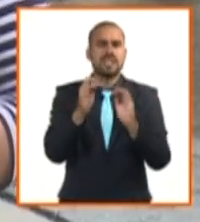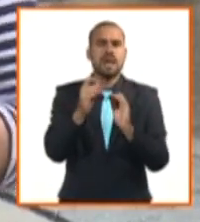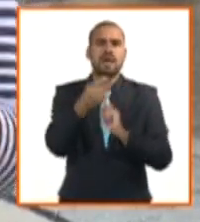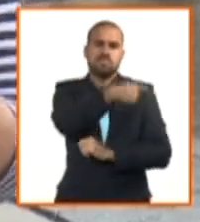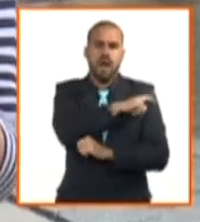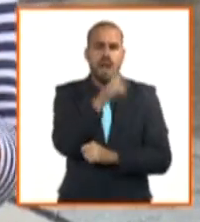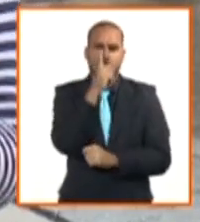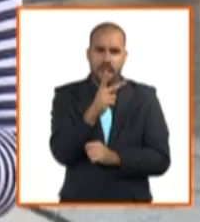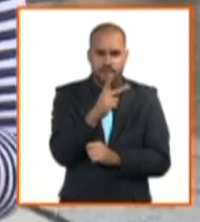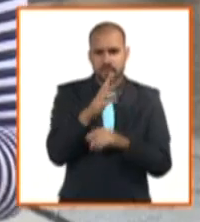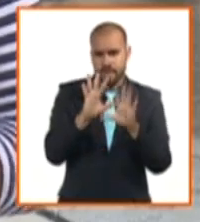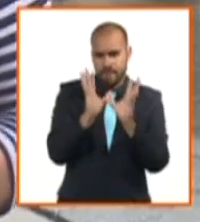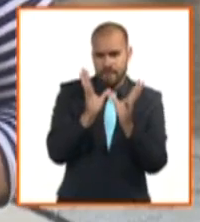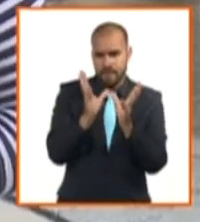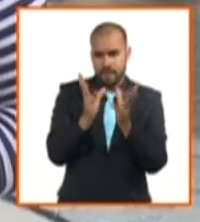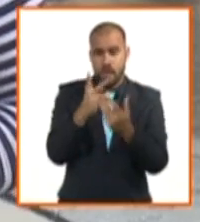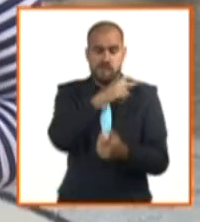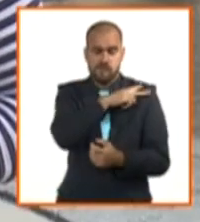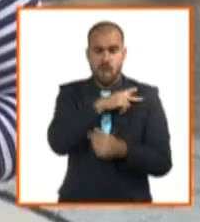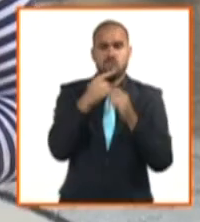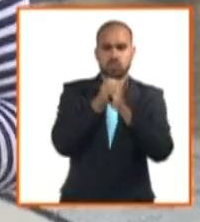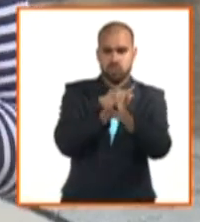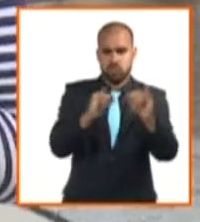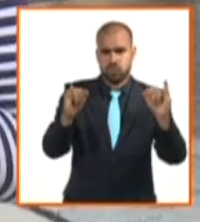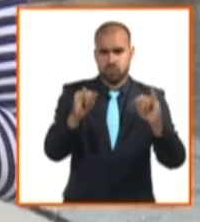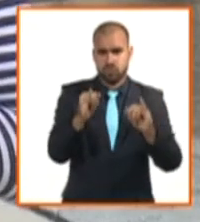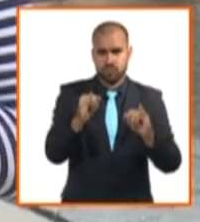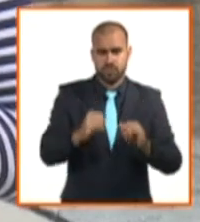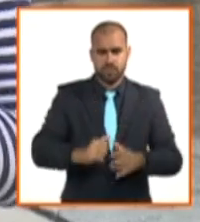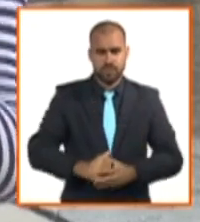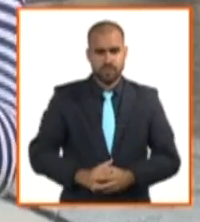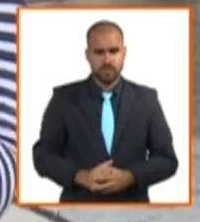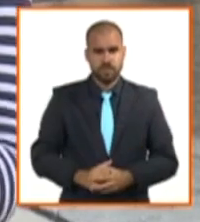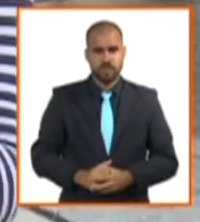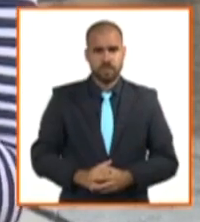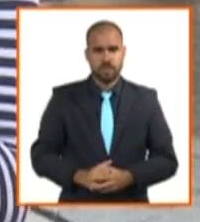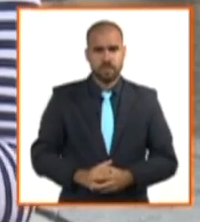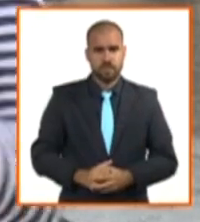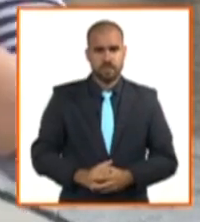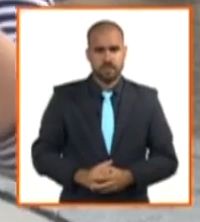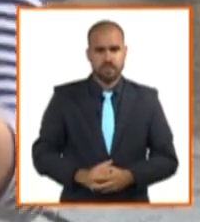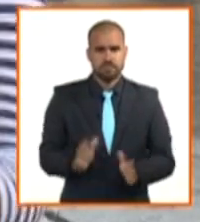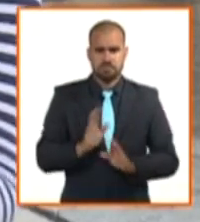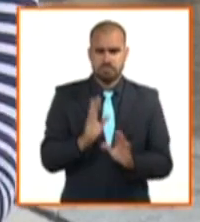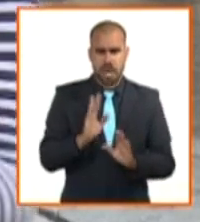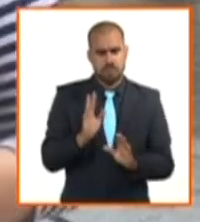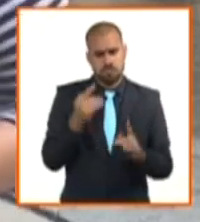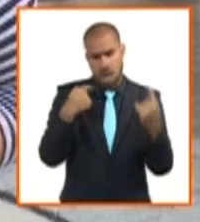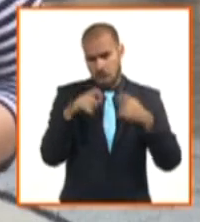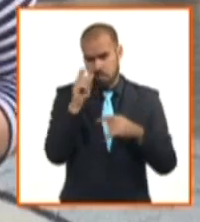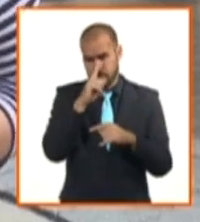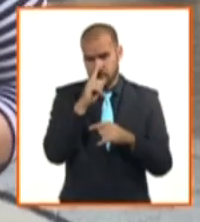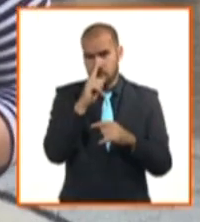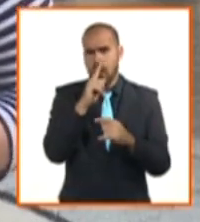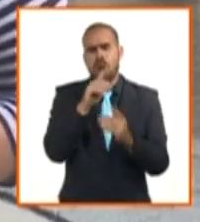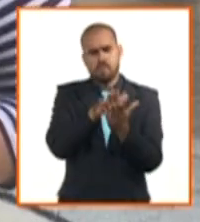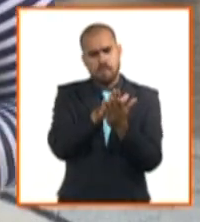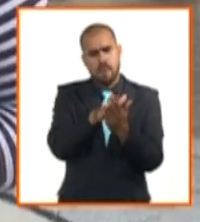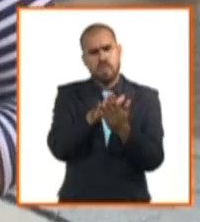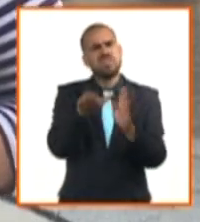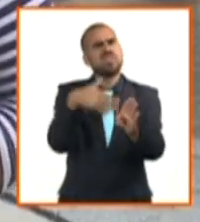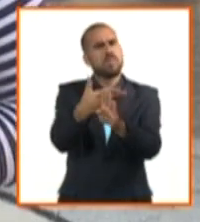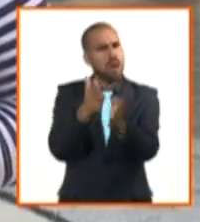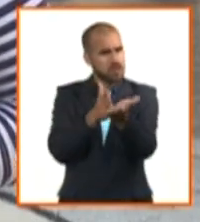informaciones que brinde el instituto de meteorología nosotros nos estamos despidiendo por el momento para continuar ofreciéndoles más detalles